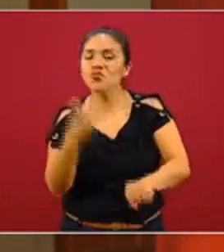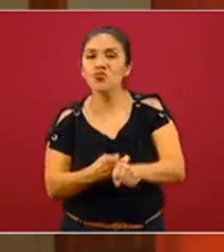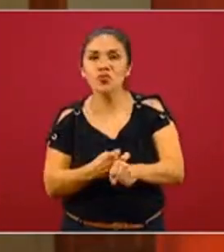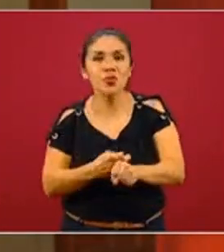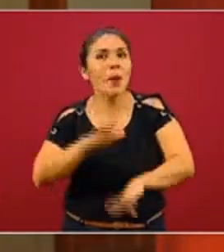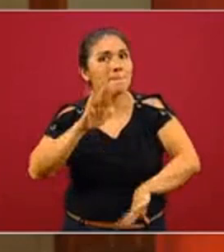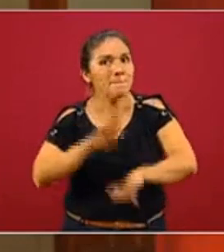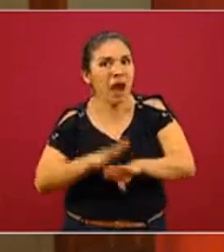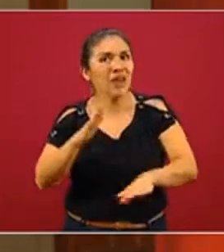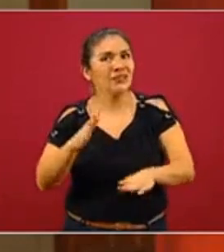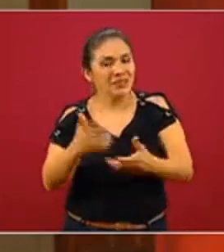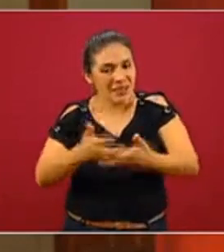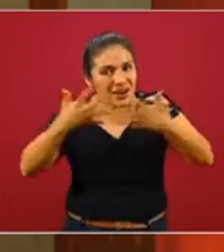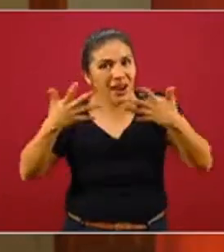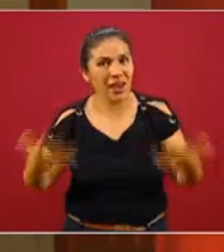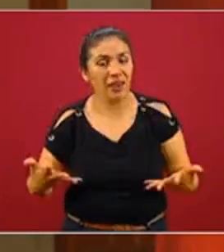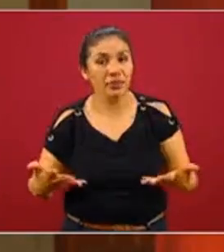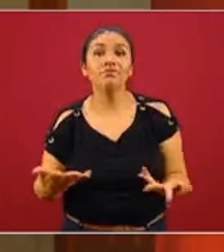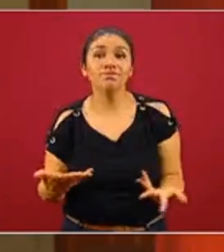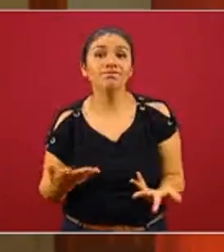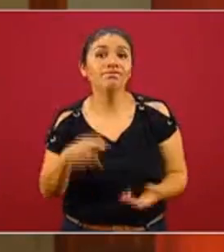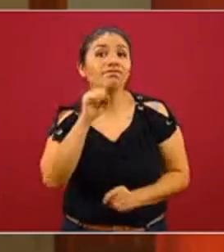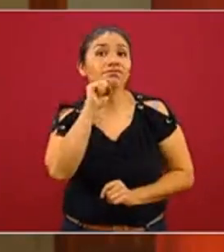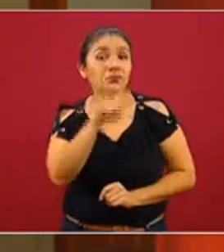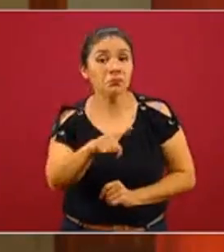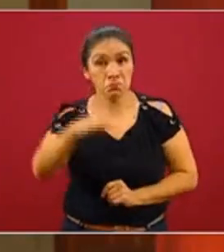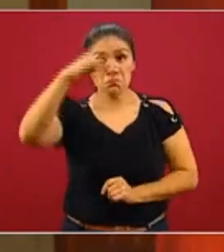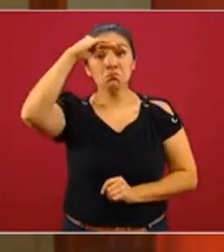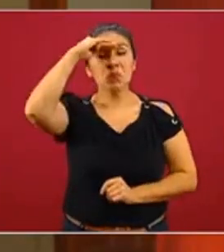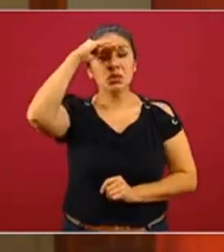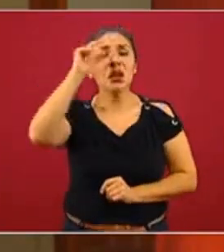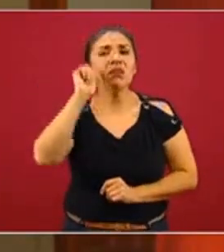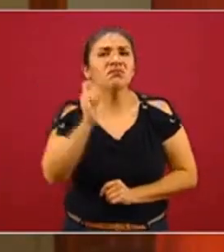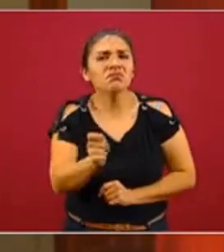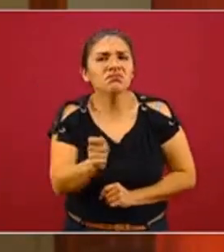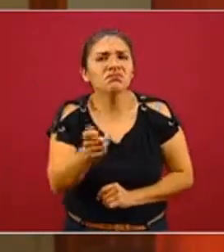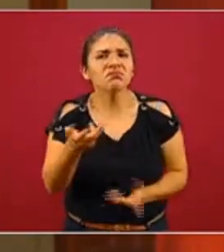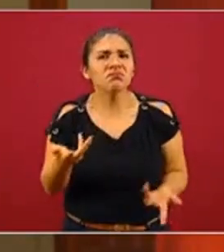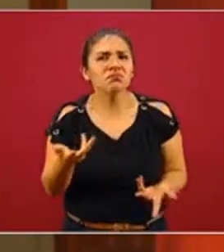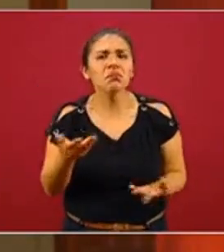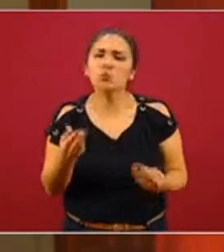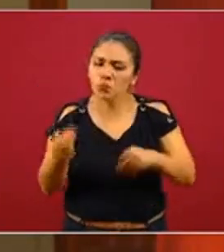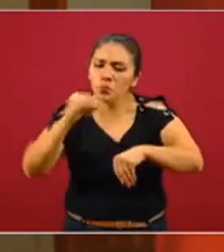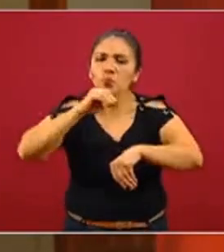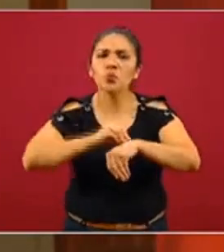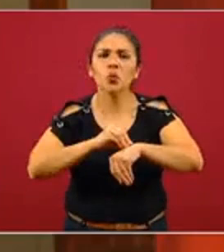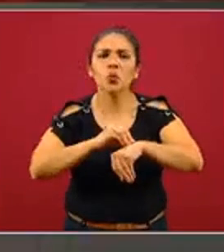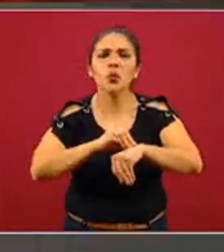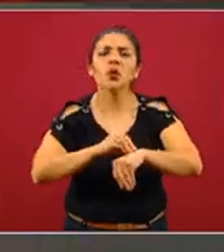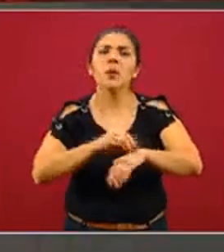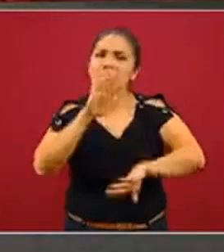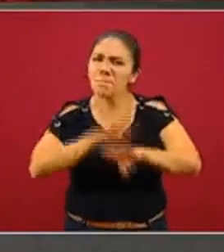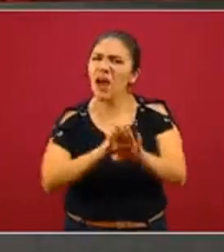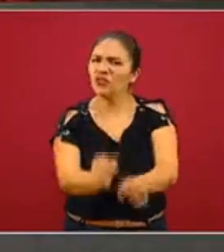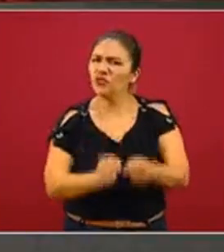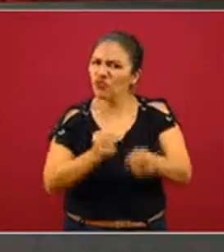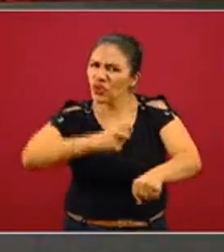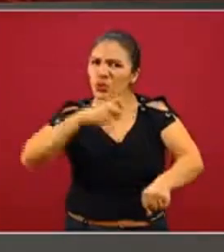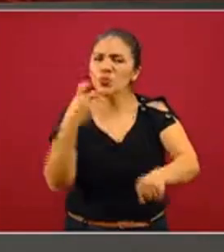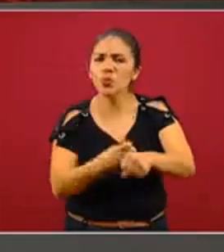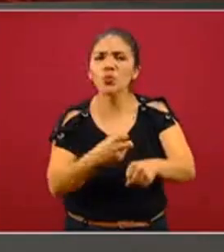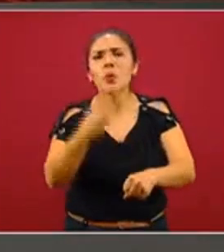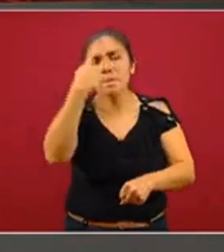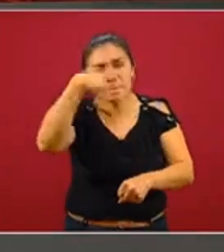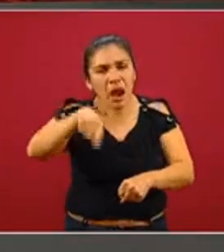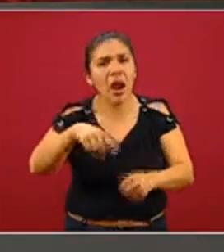mucho más robusta. Por supuesto, también pensar en implementar e intensificar, en definir,